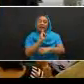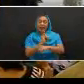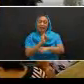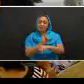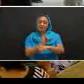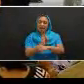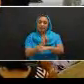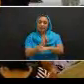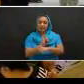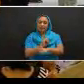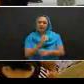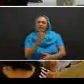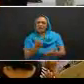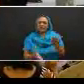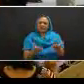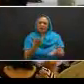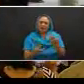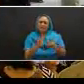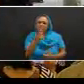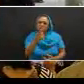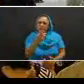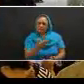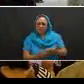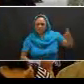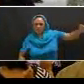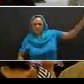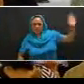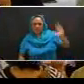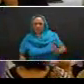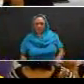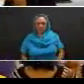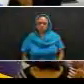Quizá te habías alejado por pecado,